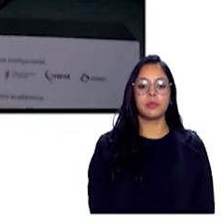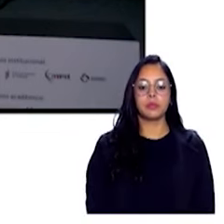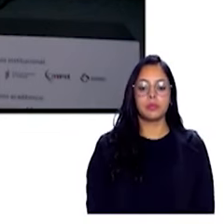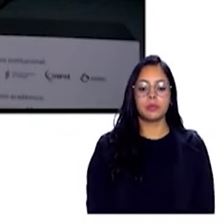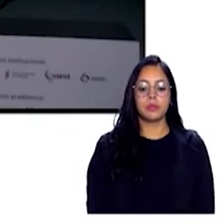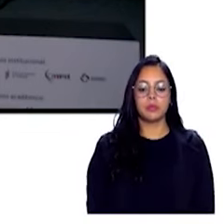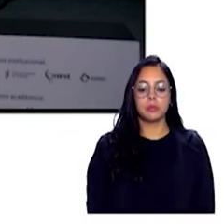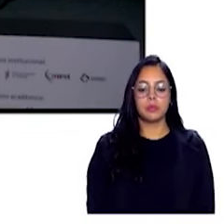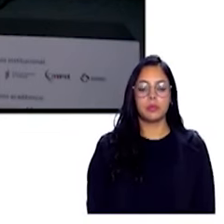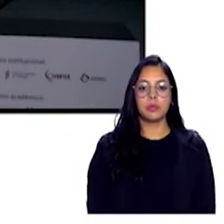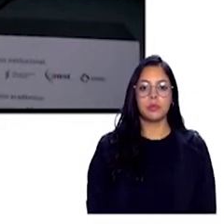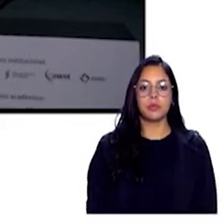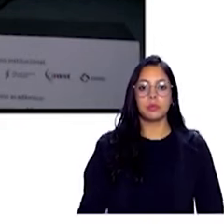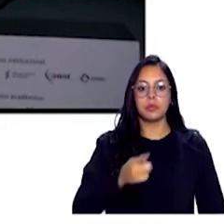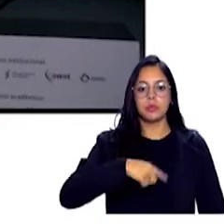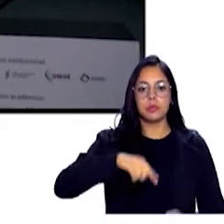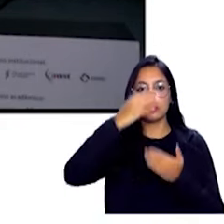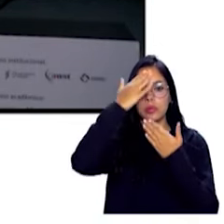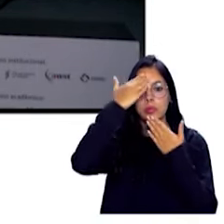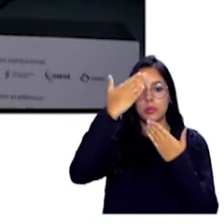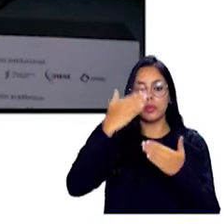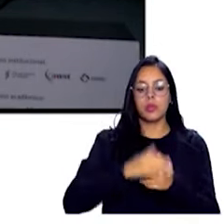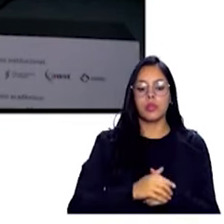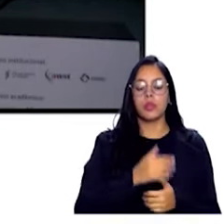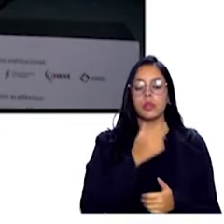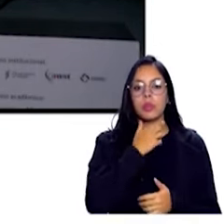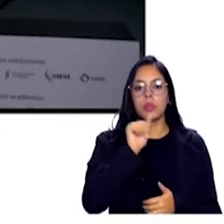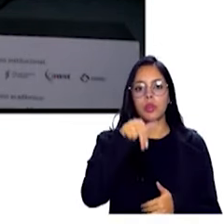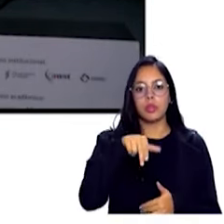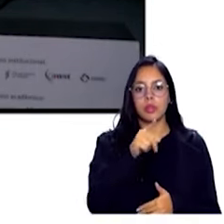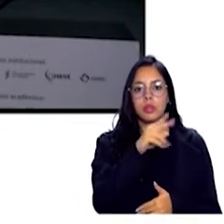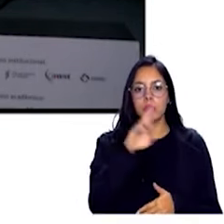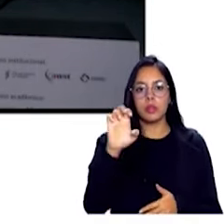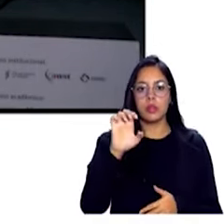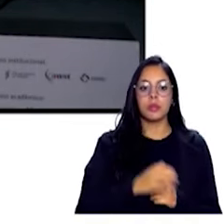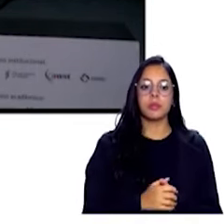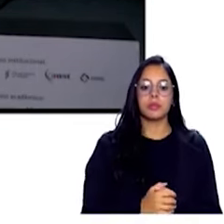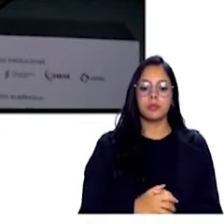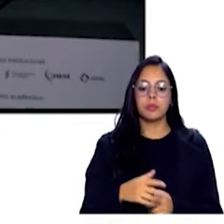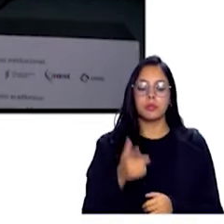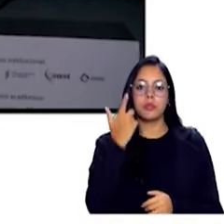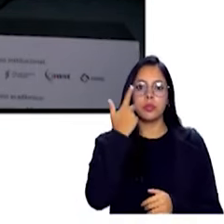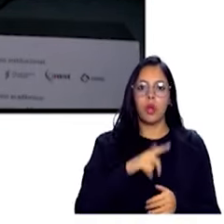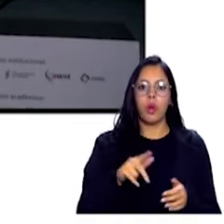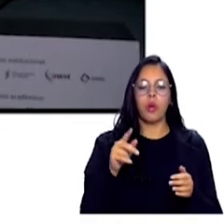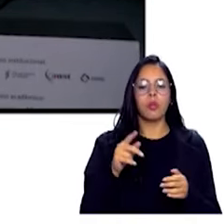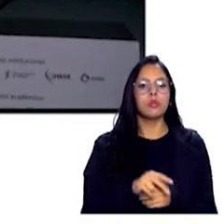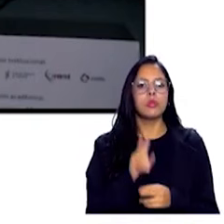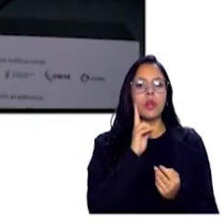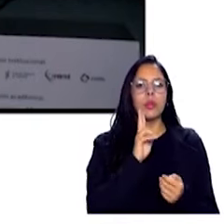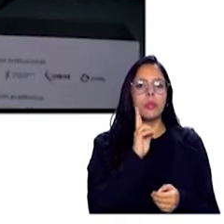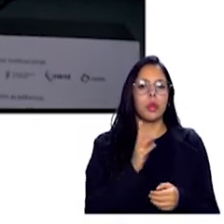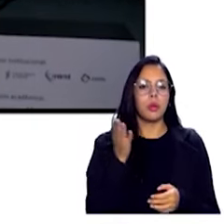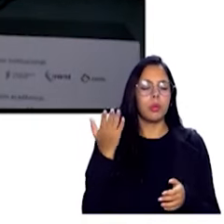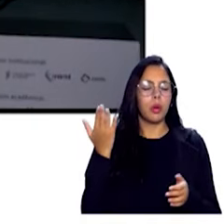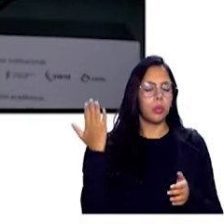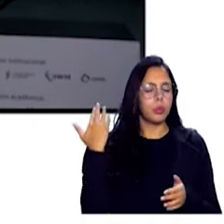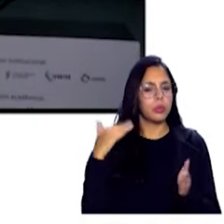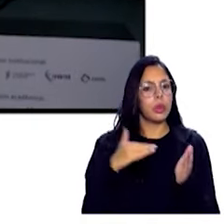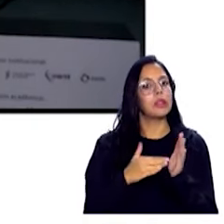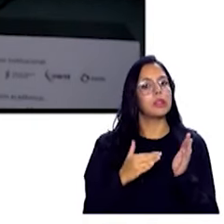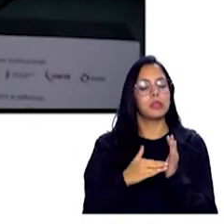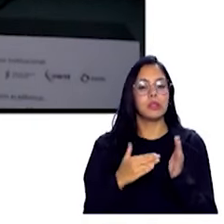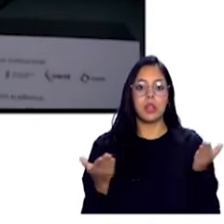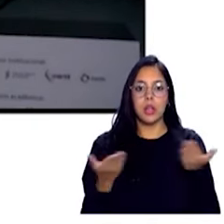agradecemos nós Don André martinz que fez aqui um resgate histórico de toda a formação do sistema judiciário